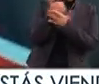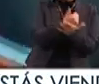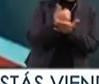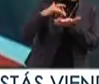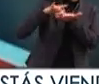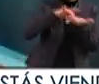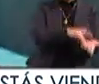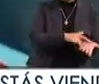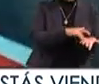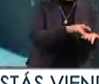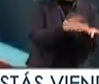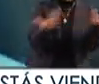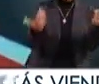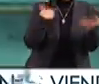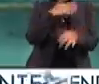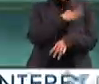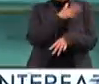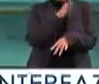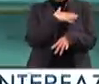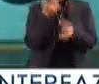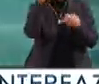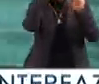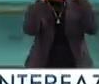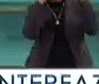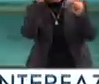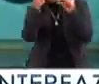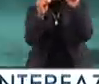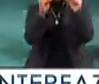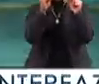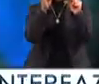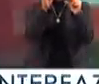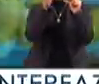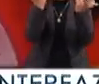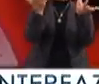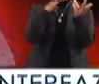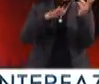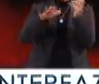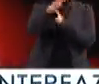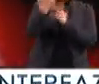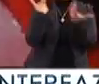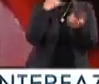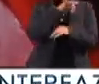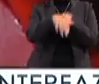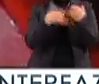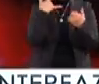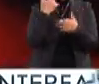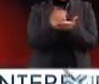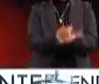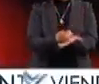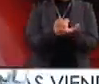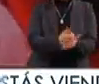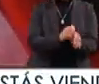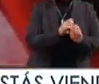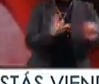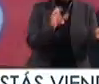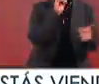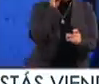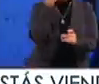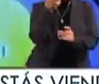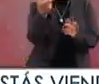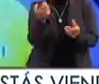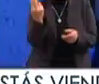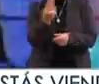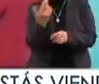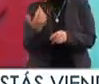apoyo, la generosidad, la inteligencia, digamos, el empeño de todos. Y naturalmente para hacer